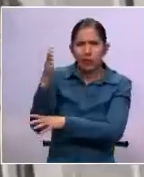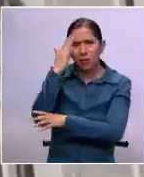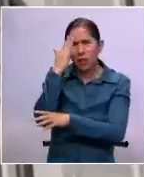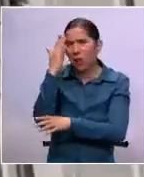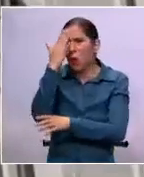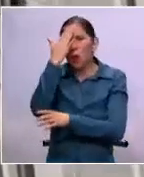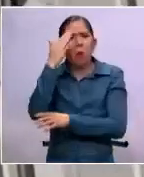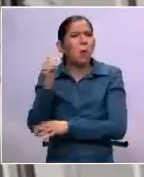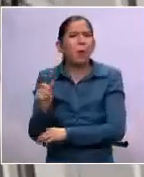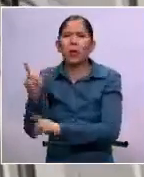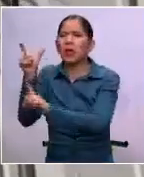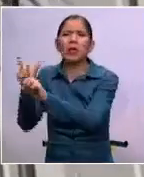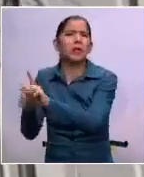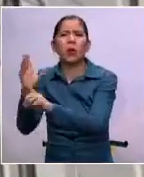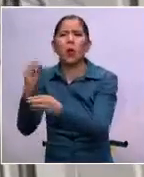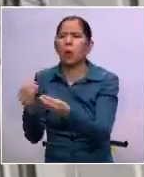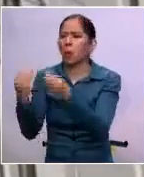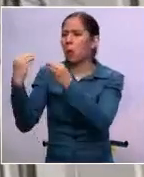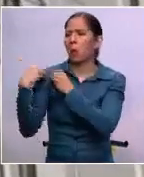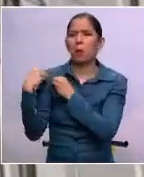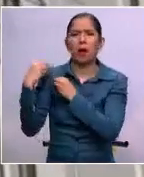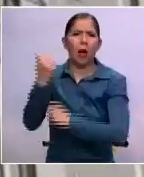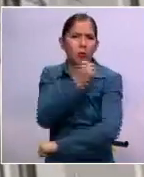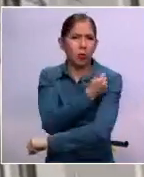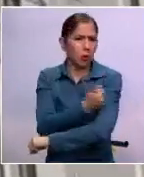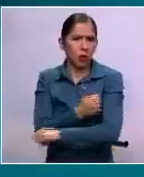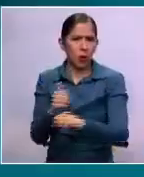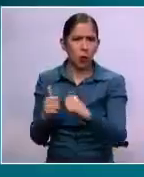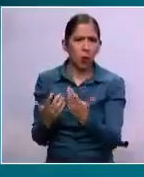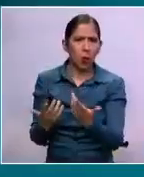cuáles han sido las condiciones en las cuales se ha designado esta autoridad.